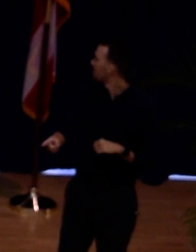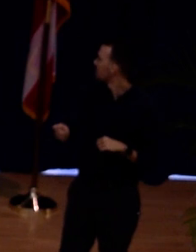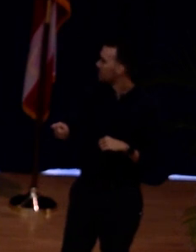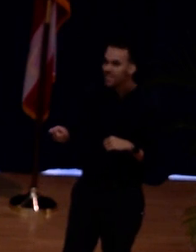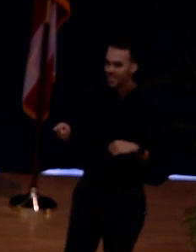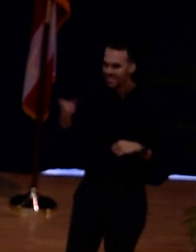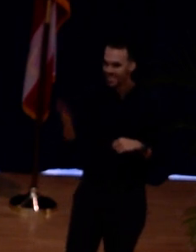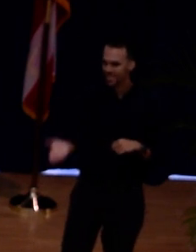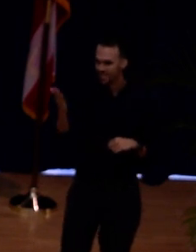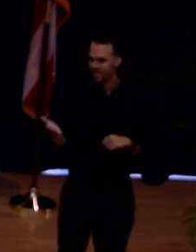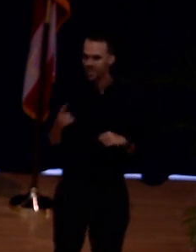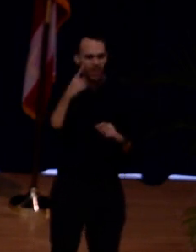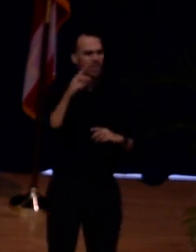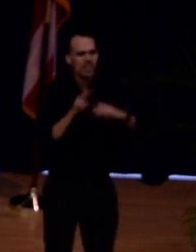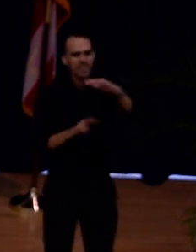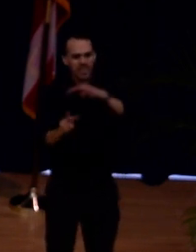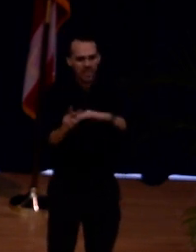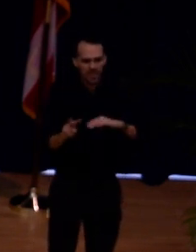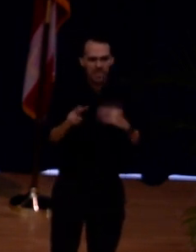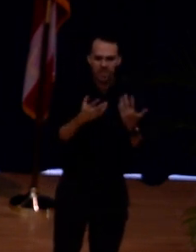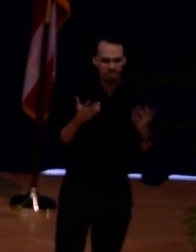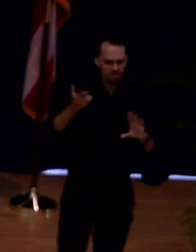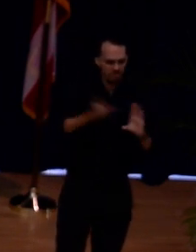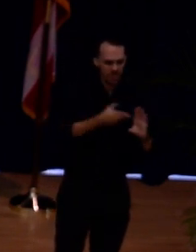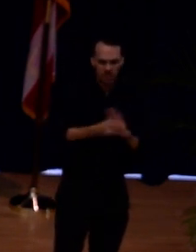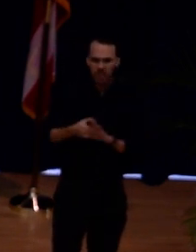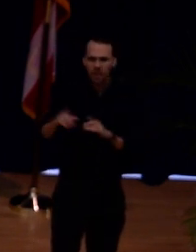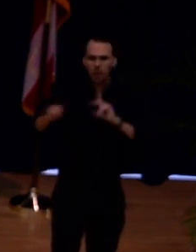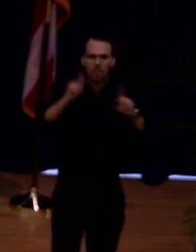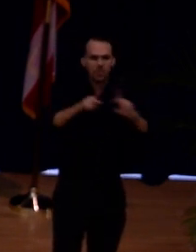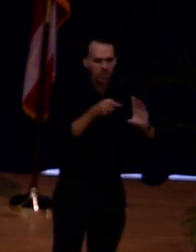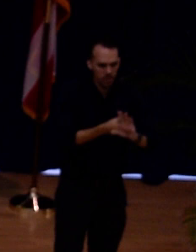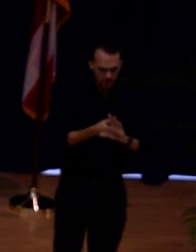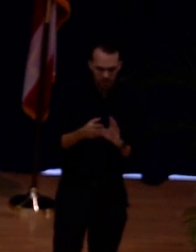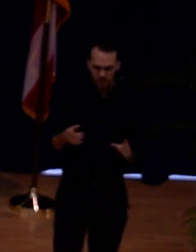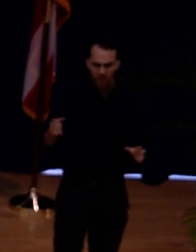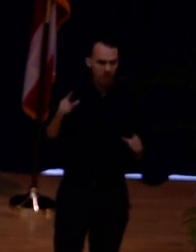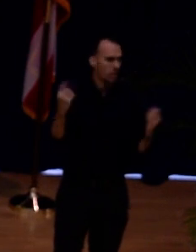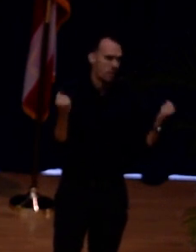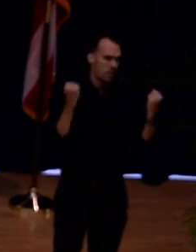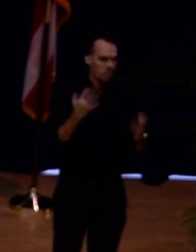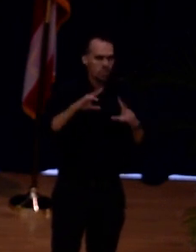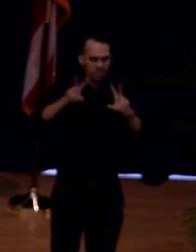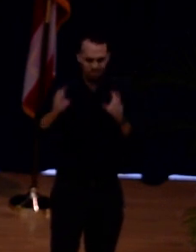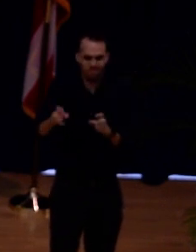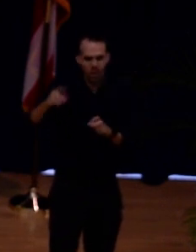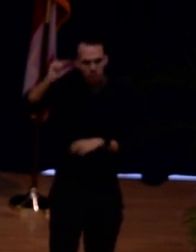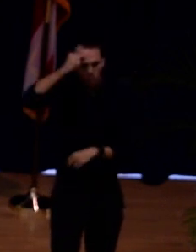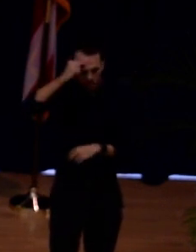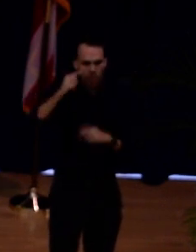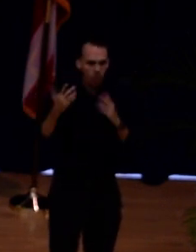Una de estas visiones que nosotros hablamos es la participación ciudadana. Y esa palabra la usan mucho en el gobierno y la ponemos ahí,